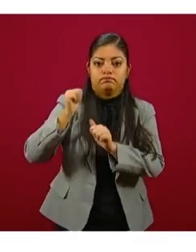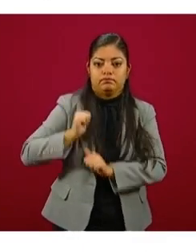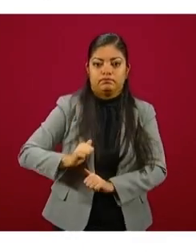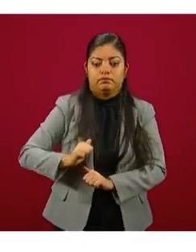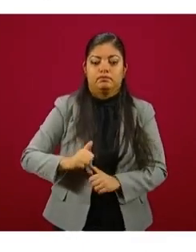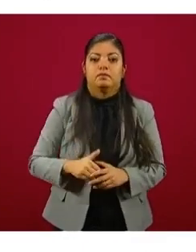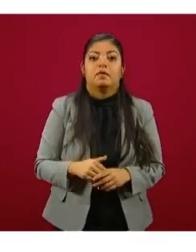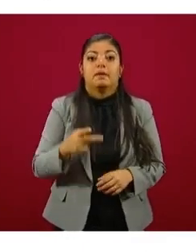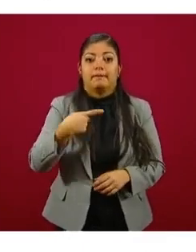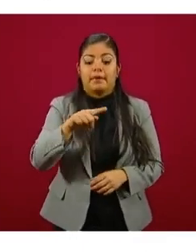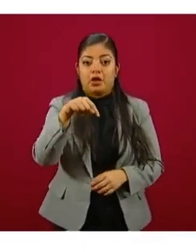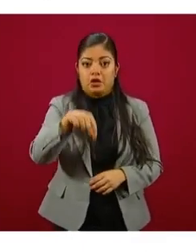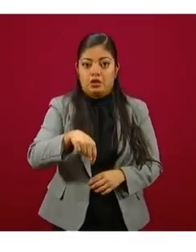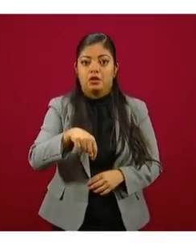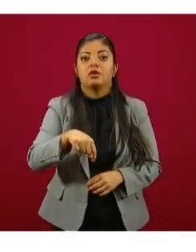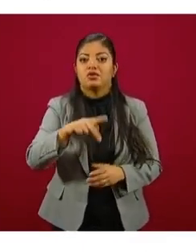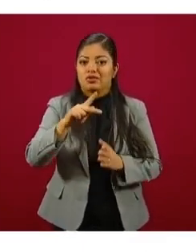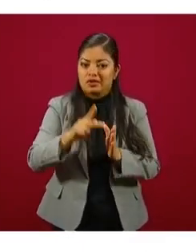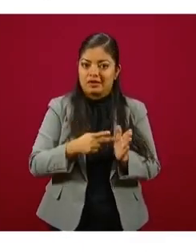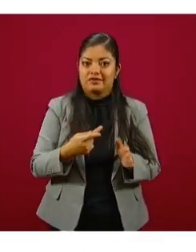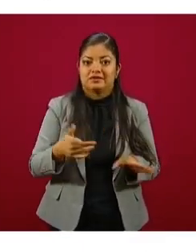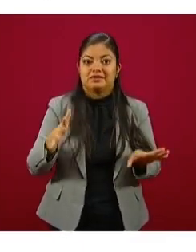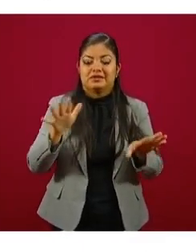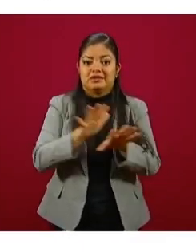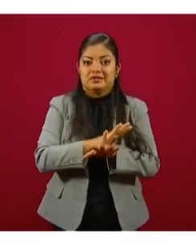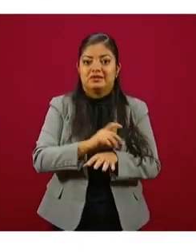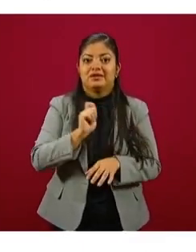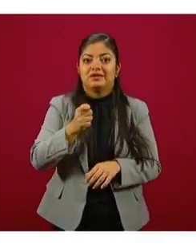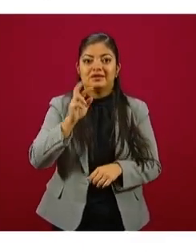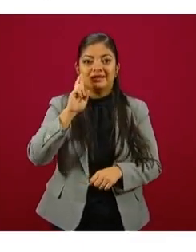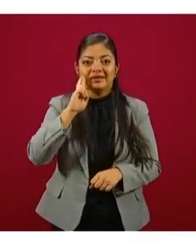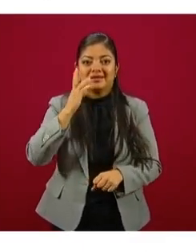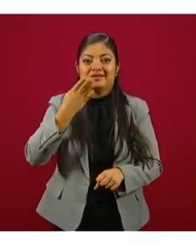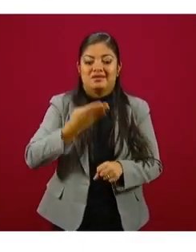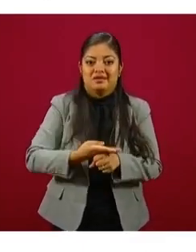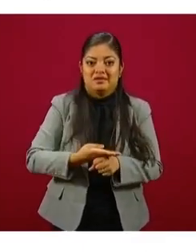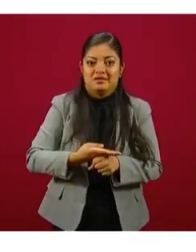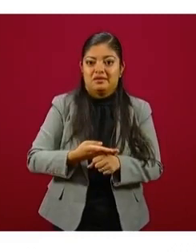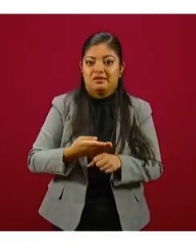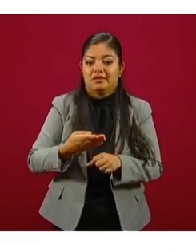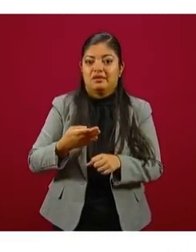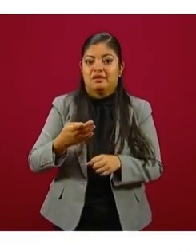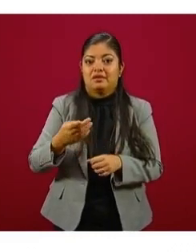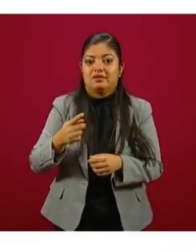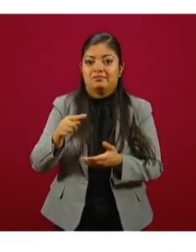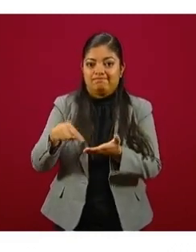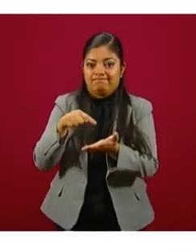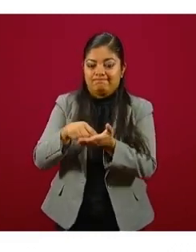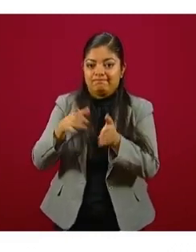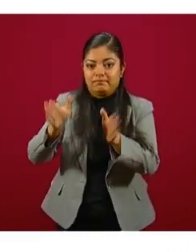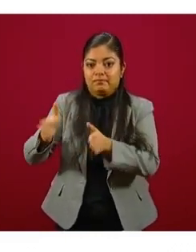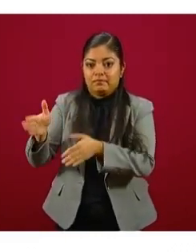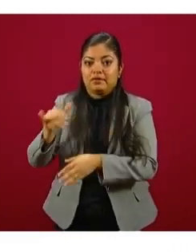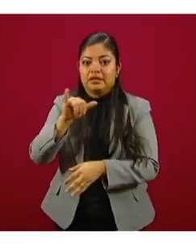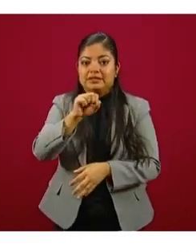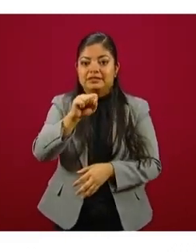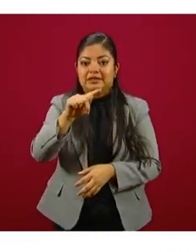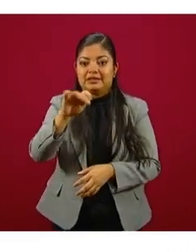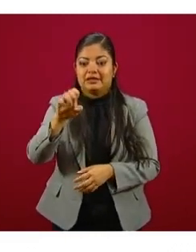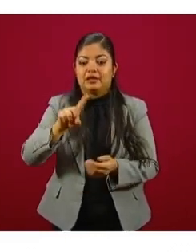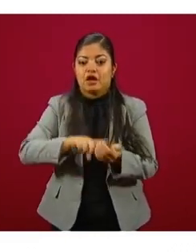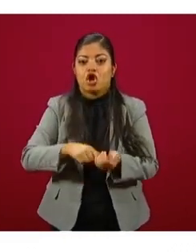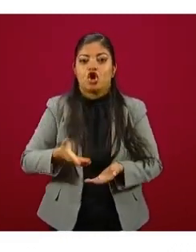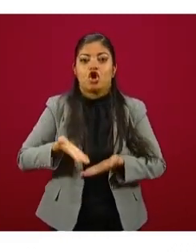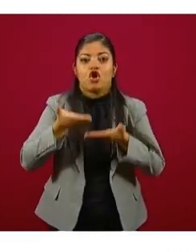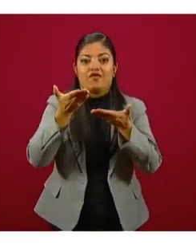responsable, pero aquí nuevamente la infraestructura de nuestros consultorios será el ISSSTE quien